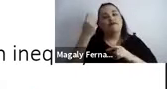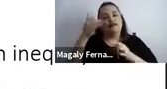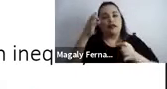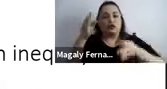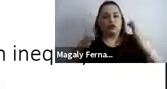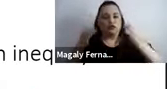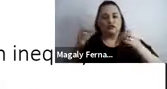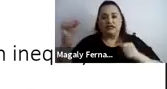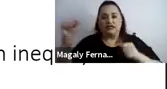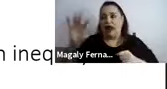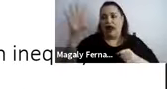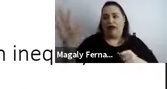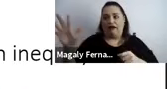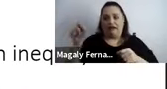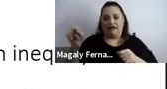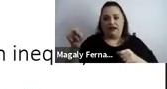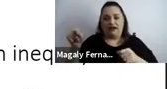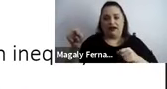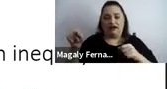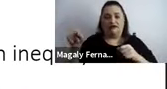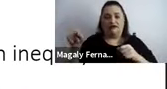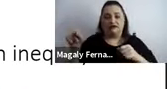África subsahariana.